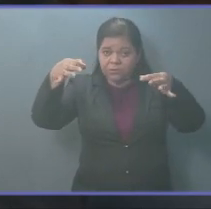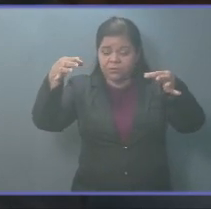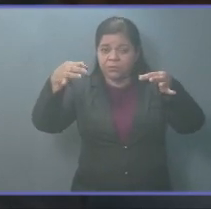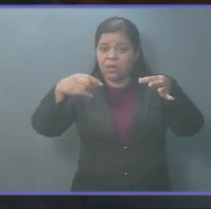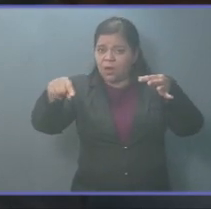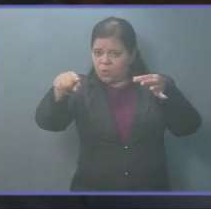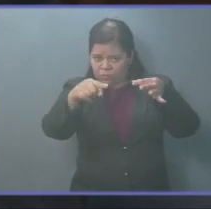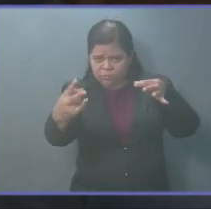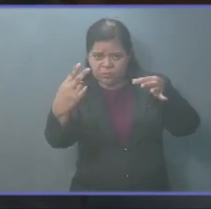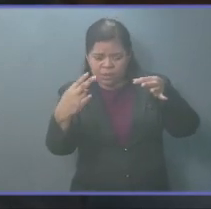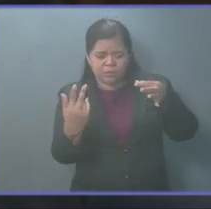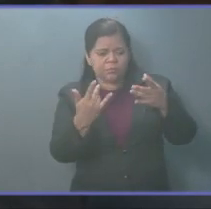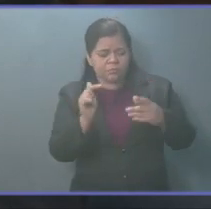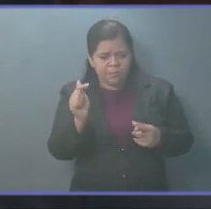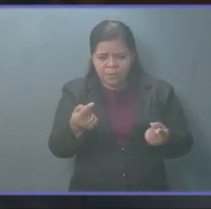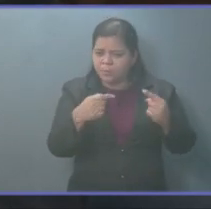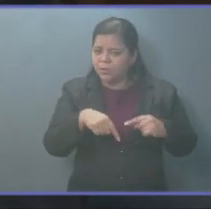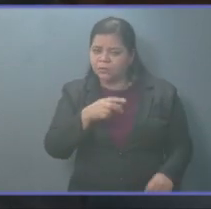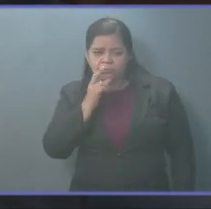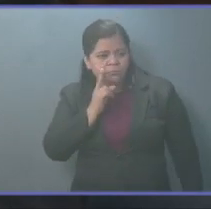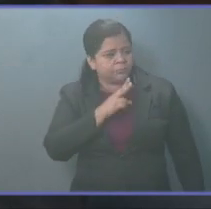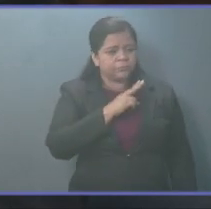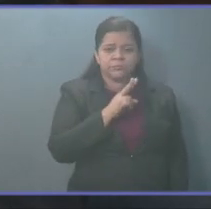usted supervisó